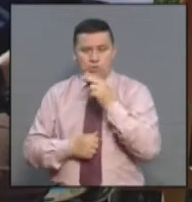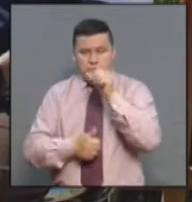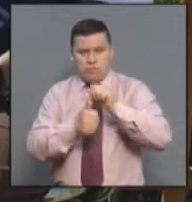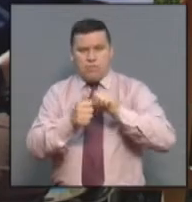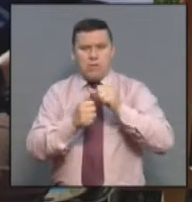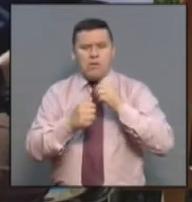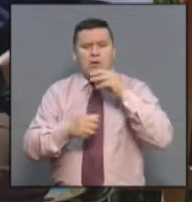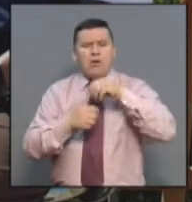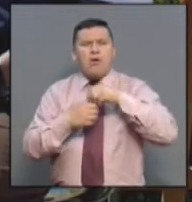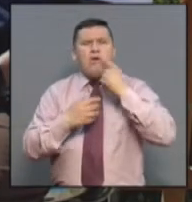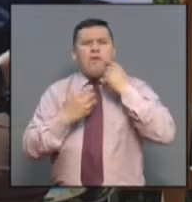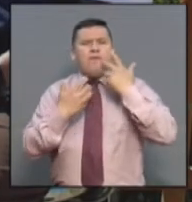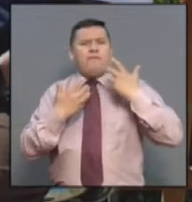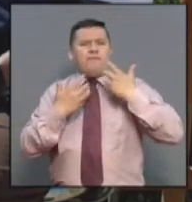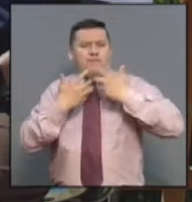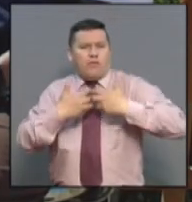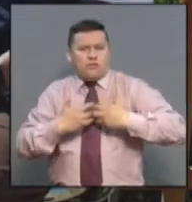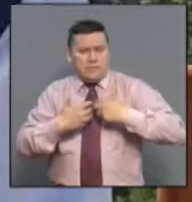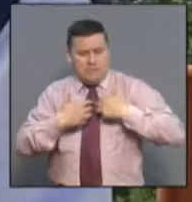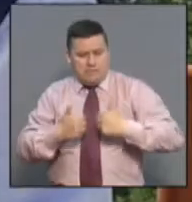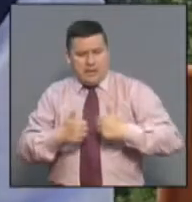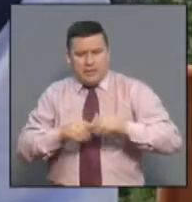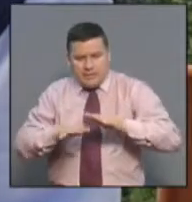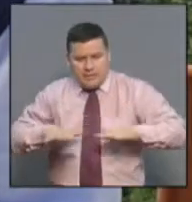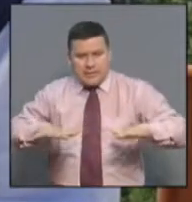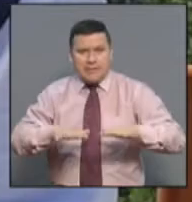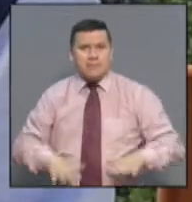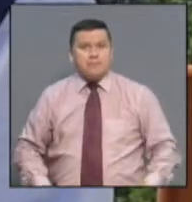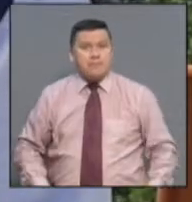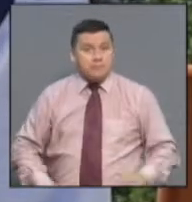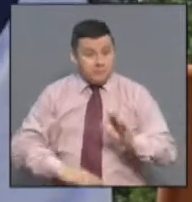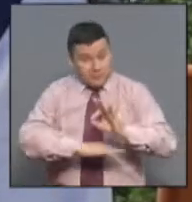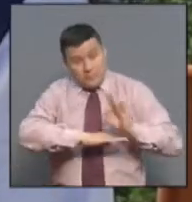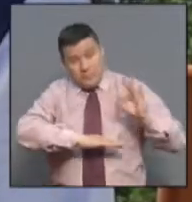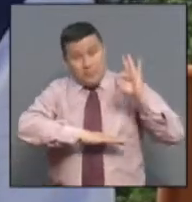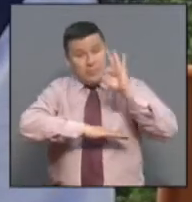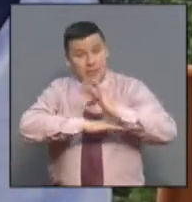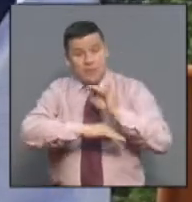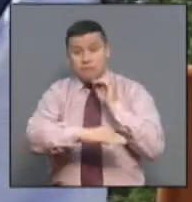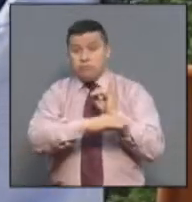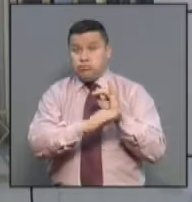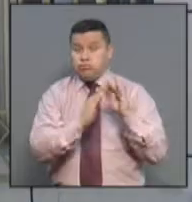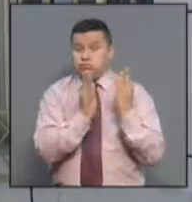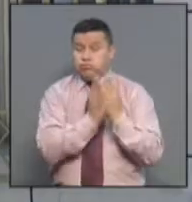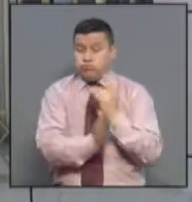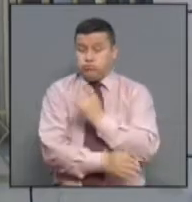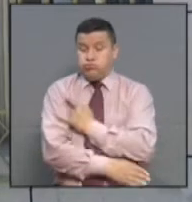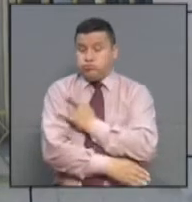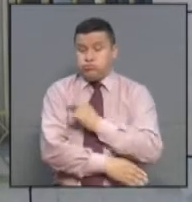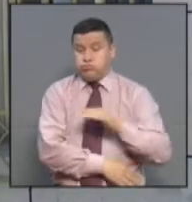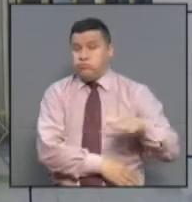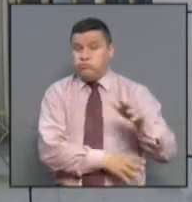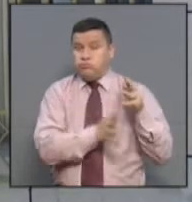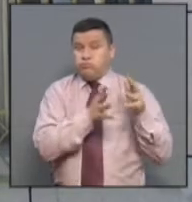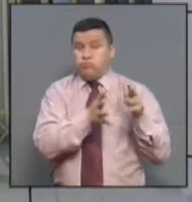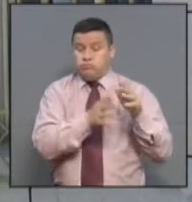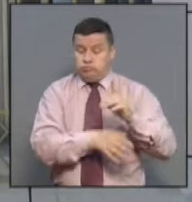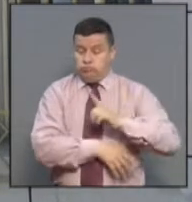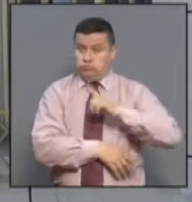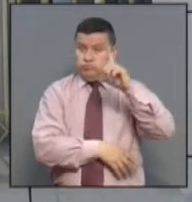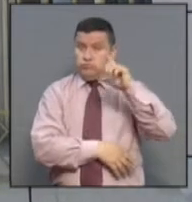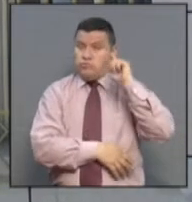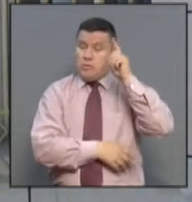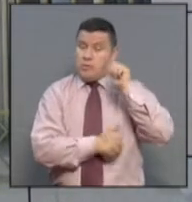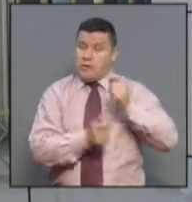sus funciones en sus territorios. La SAP es una de las instituciones de educación superior que forma líderes para el